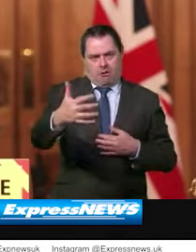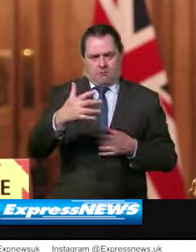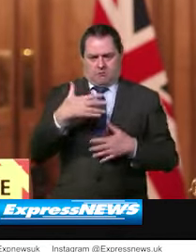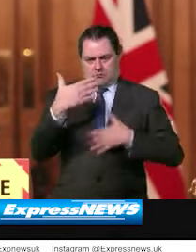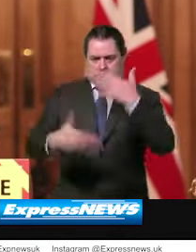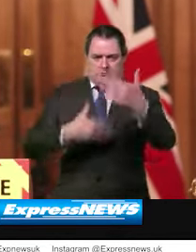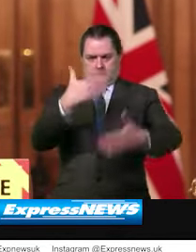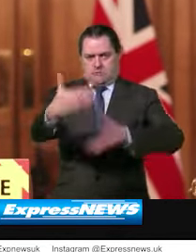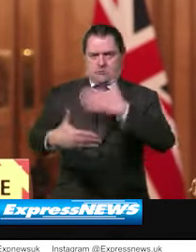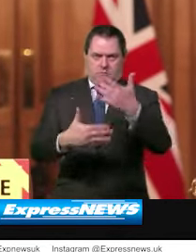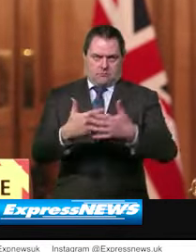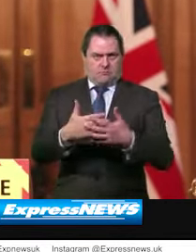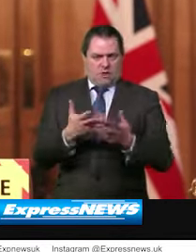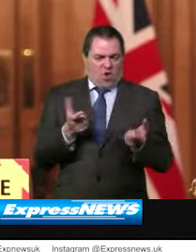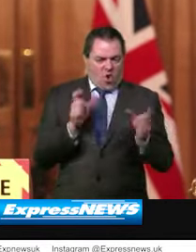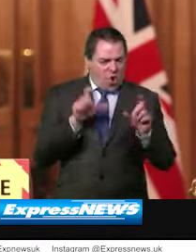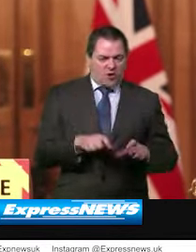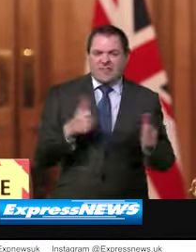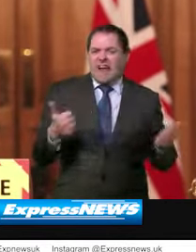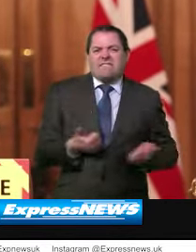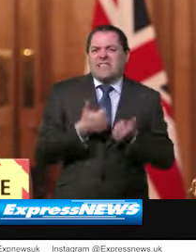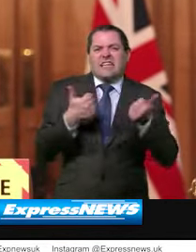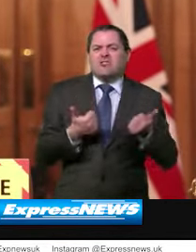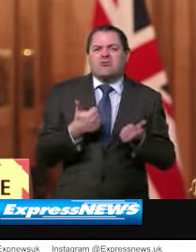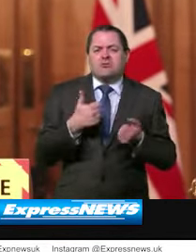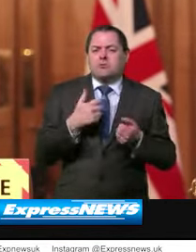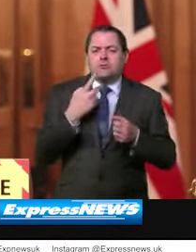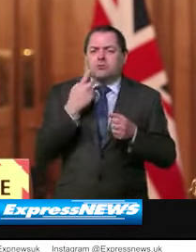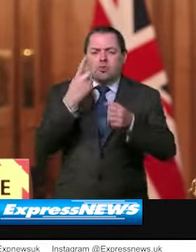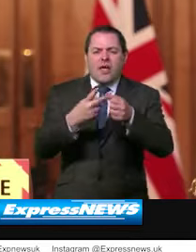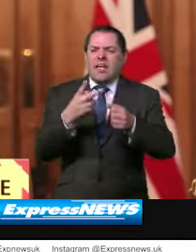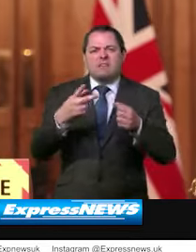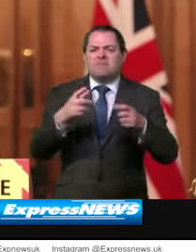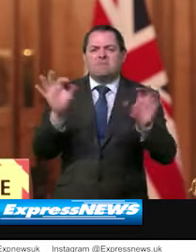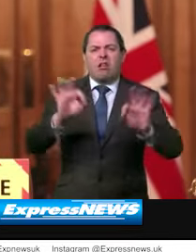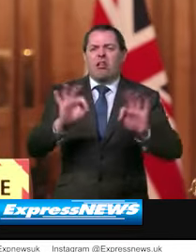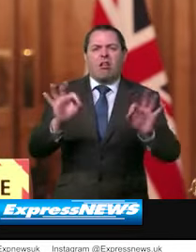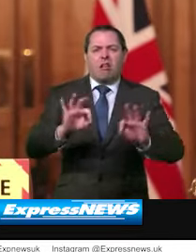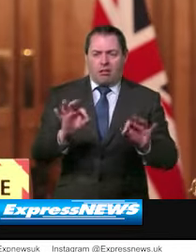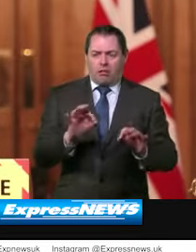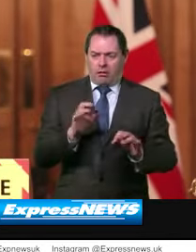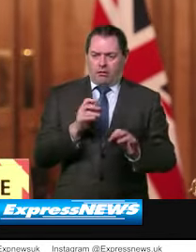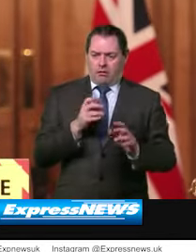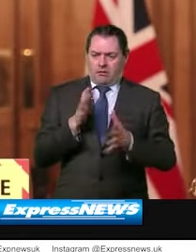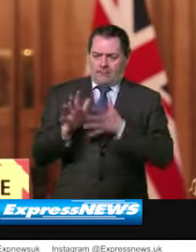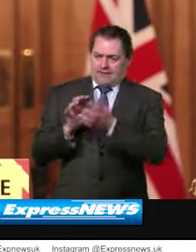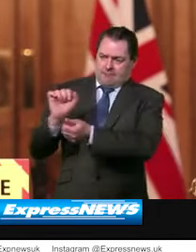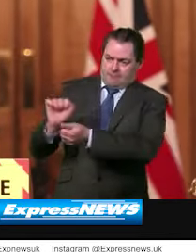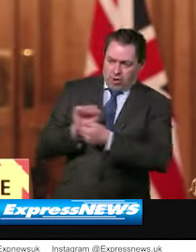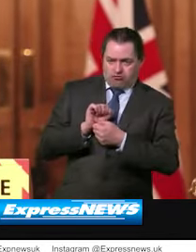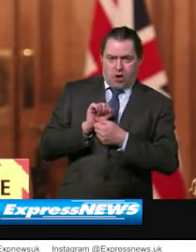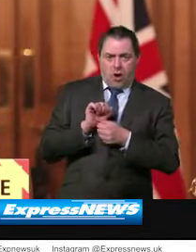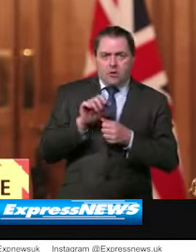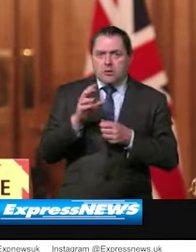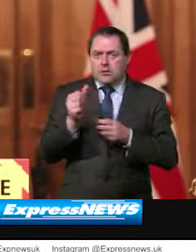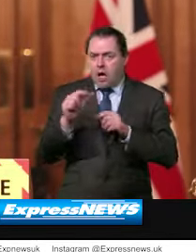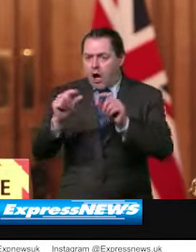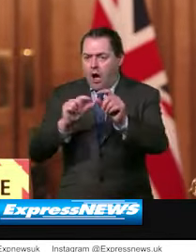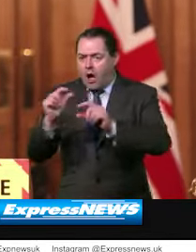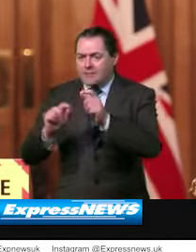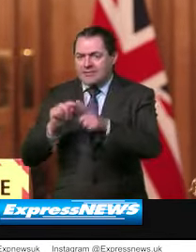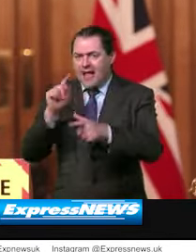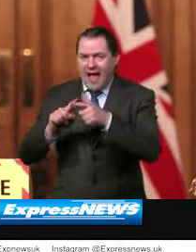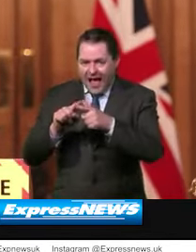y si bien es importante controlar los préstamos y adeuda esas medidas sólo entran en vigor después de que la economía se haya